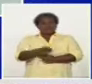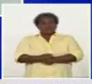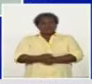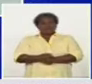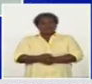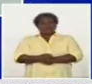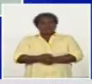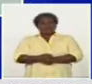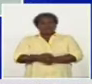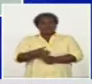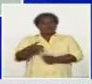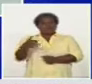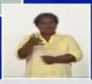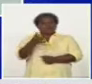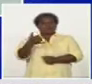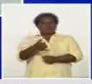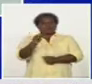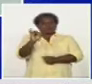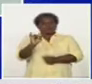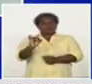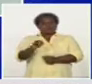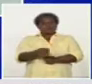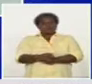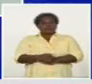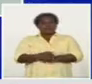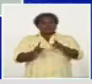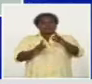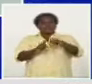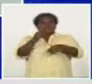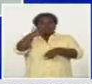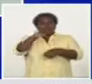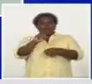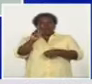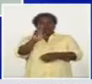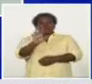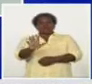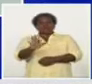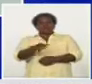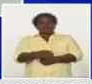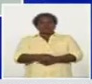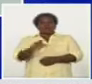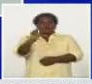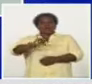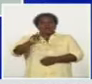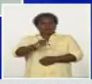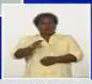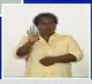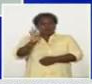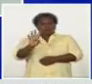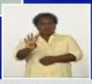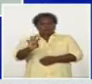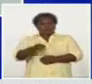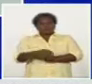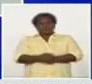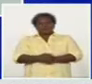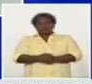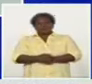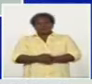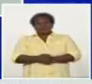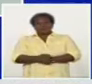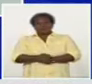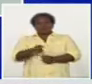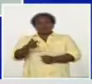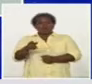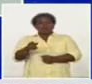Trinidad 11, Jatibonico 6, Tahuasco 5, Cabaiguán 4 y